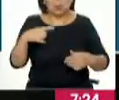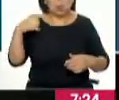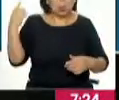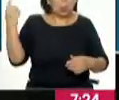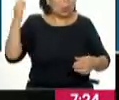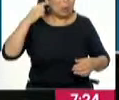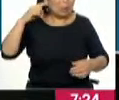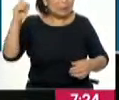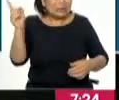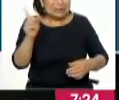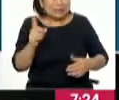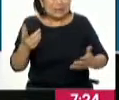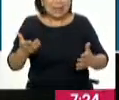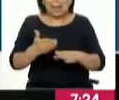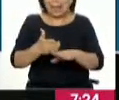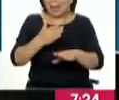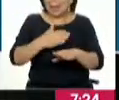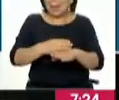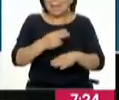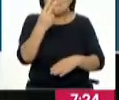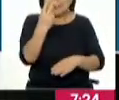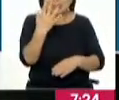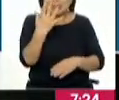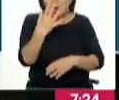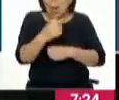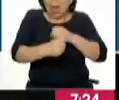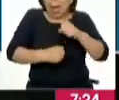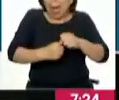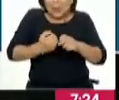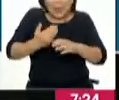tormentas que no se producían hace 25 años.